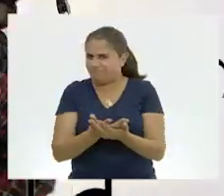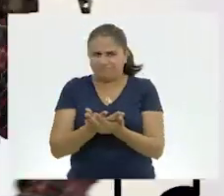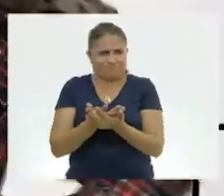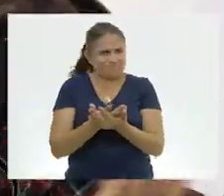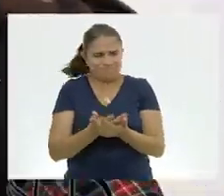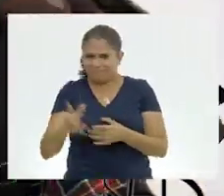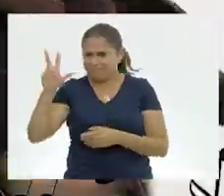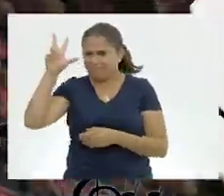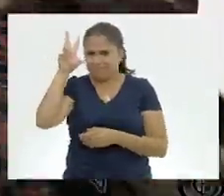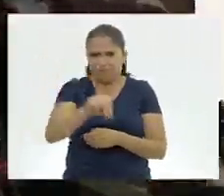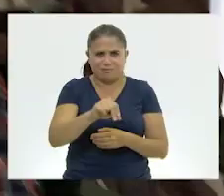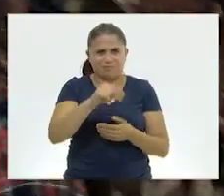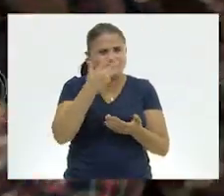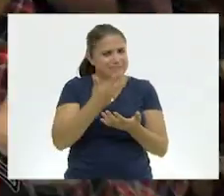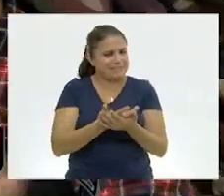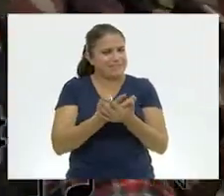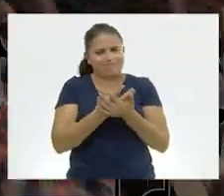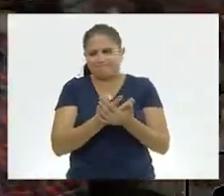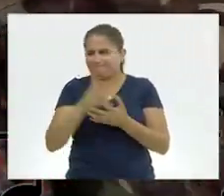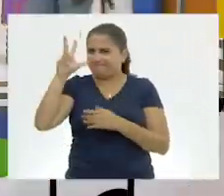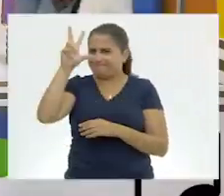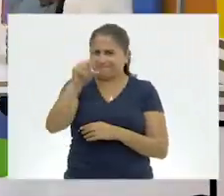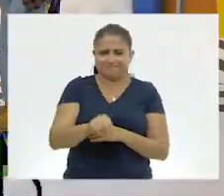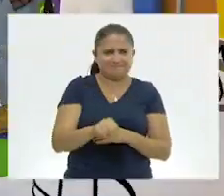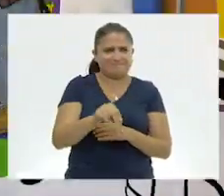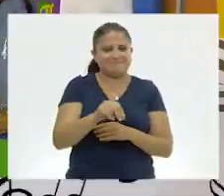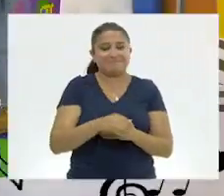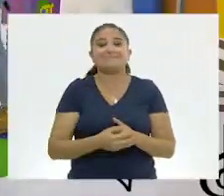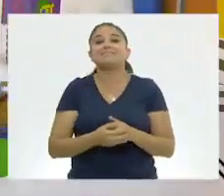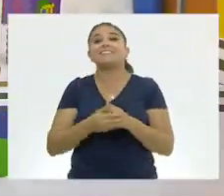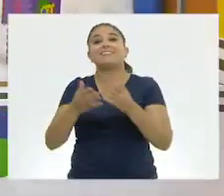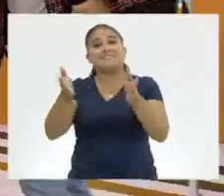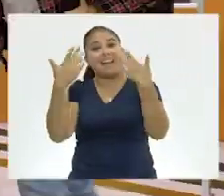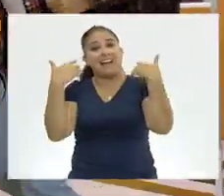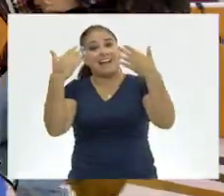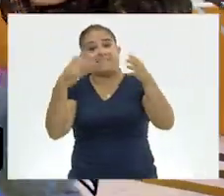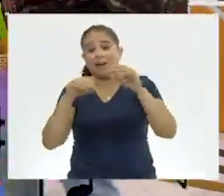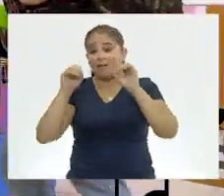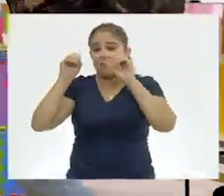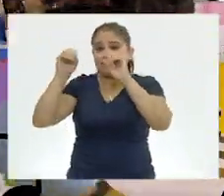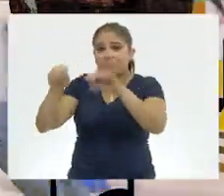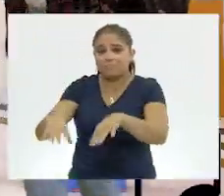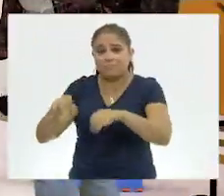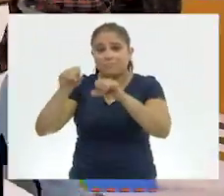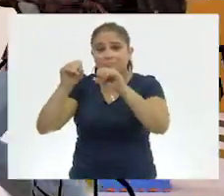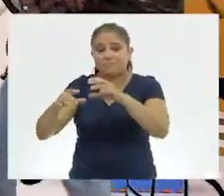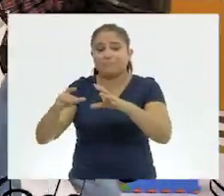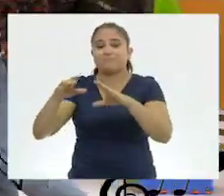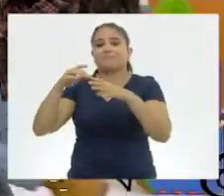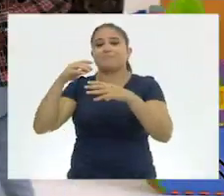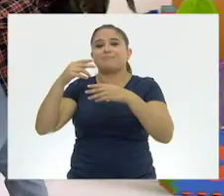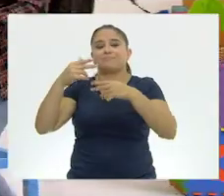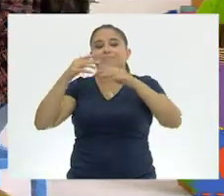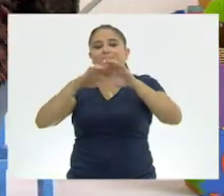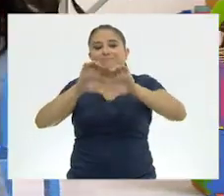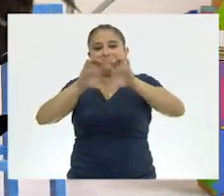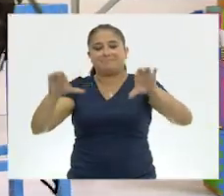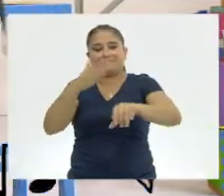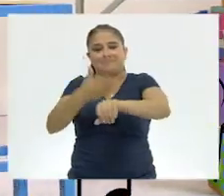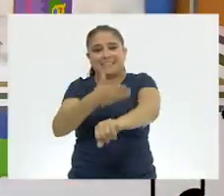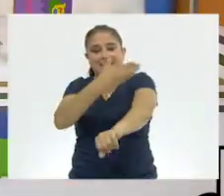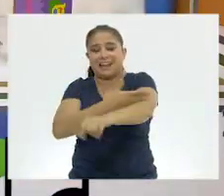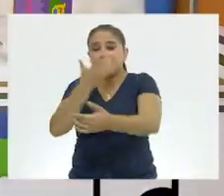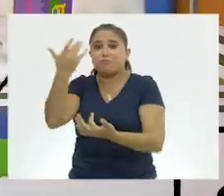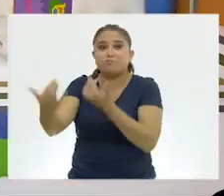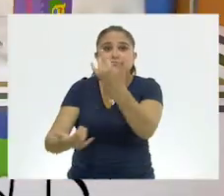un momento! ¡No hay descanso ni un momento! ¡Echa leña a la fogata! ¡Echa leña a la